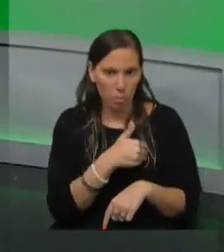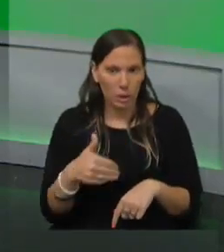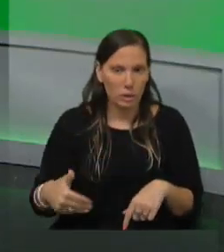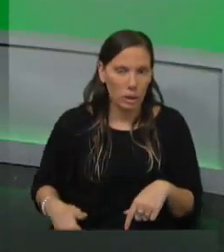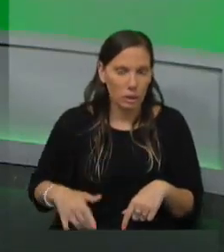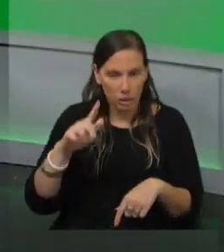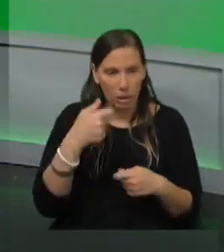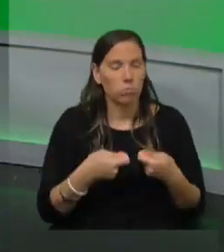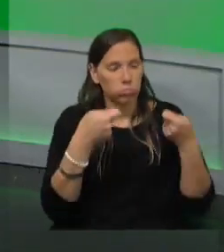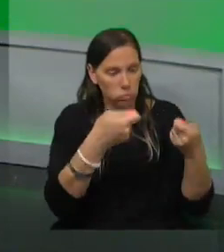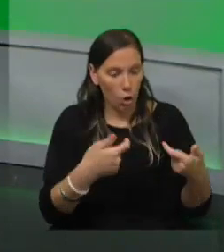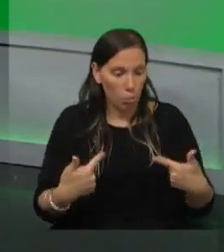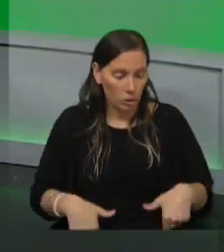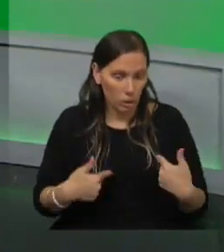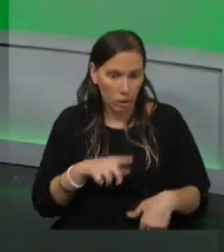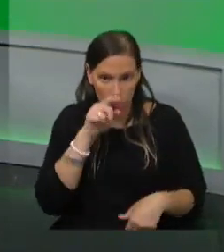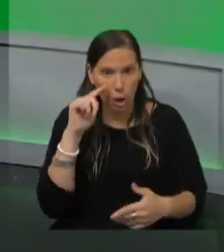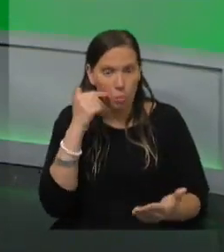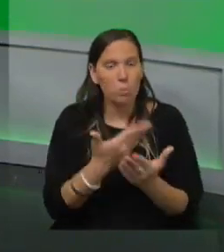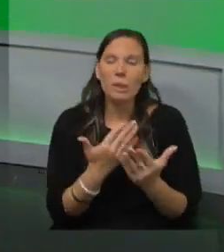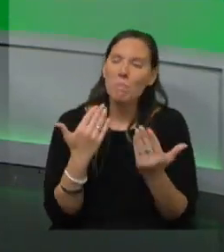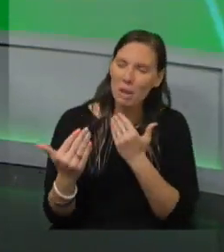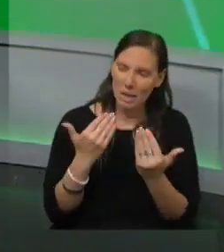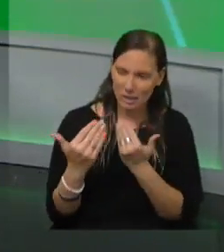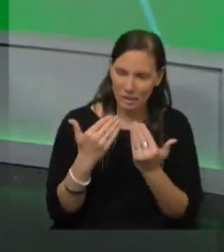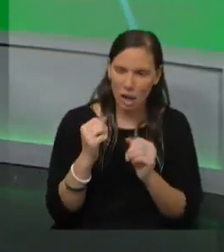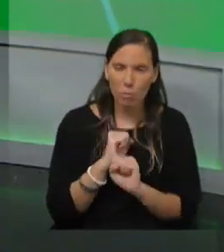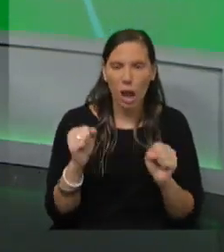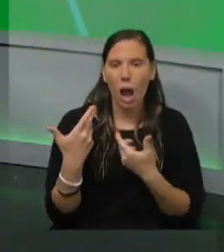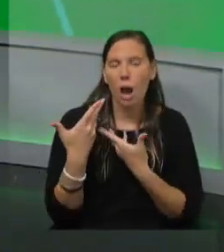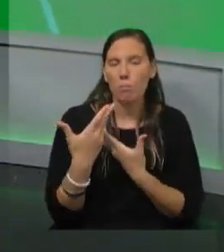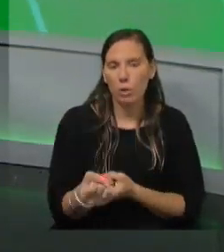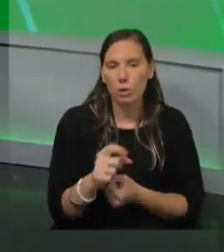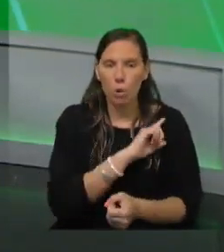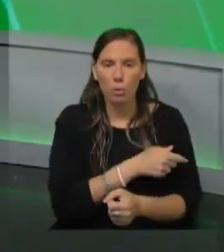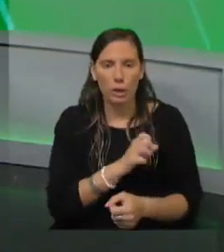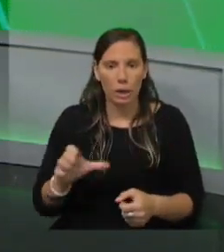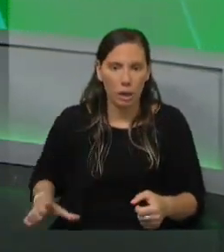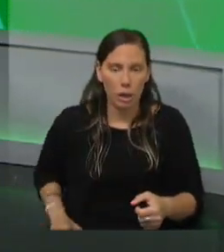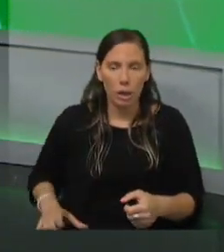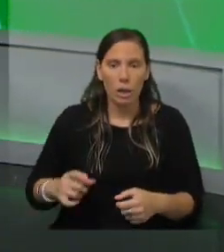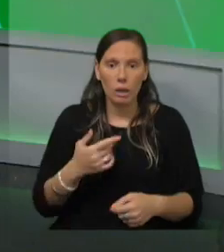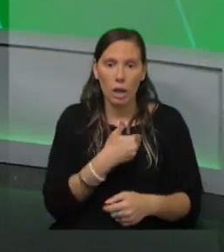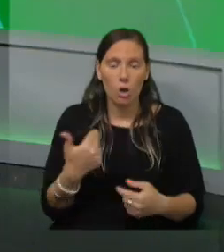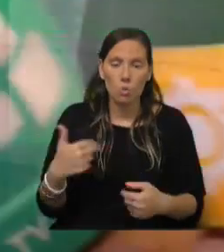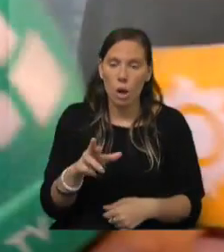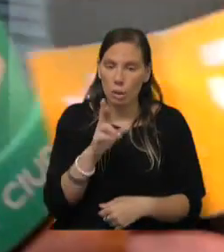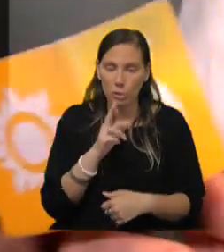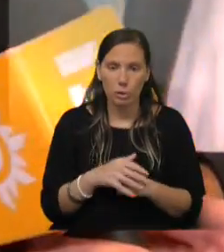la calle p como intendenta de Montevideo una propuesta similar para lograr el apoyo del poder ejecutivo y que el mandatario nunca